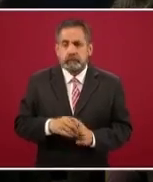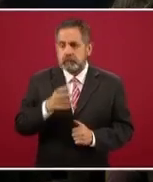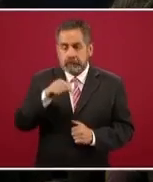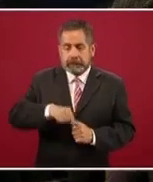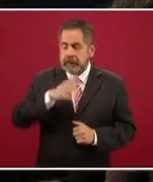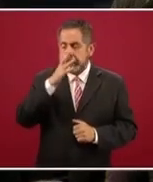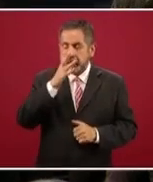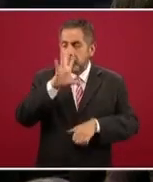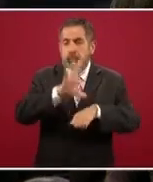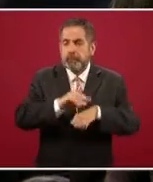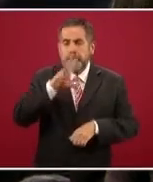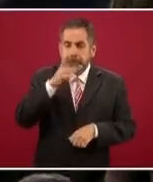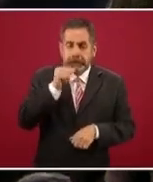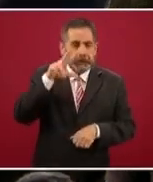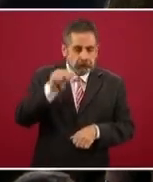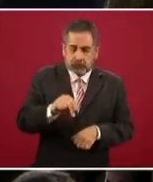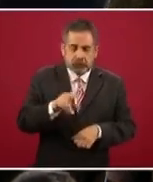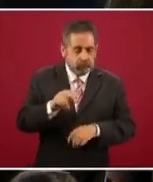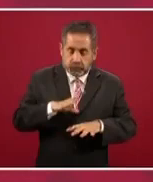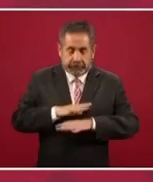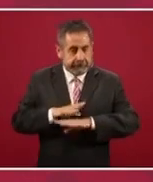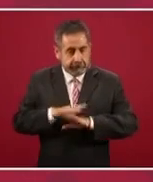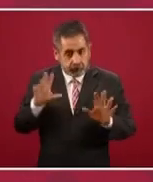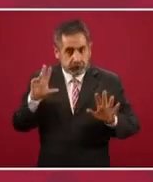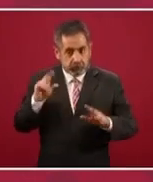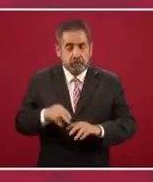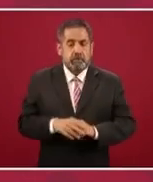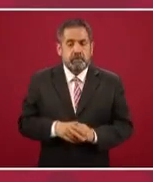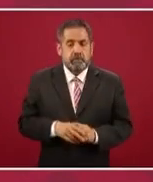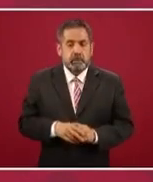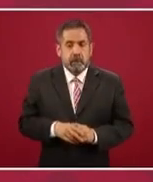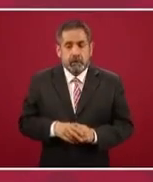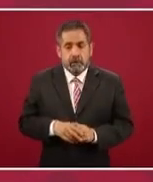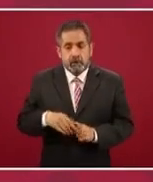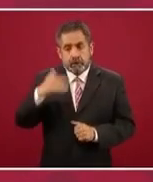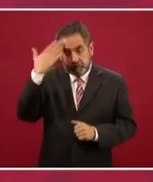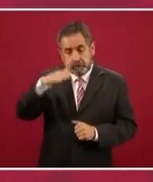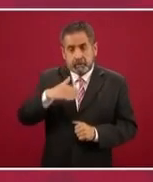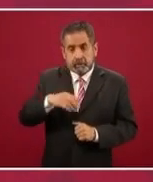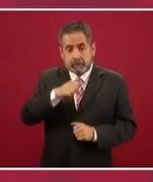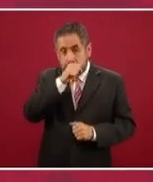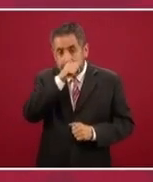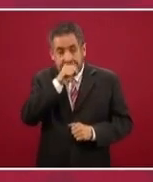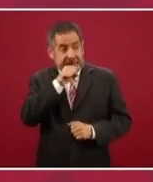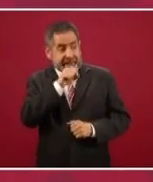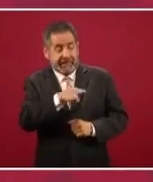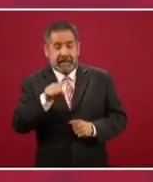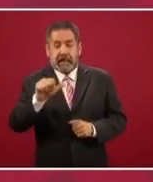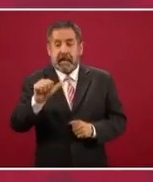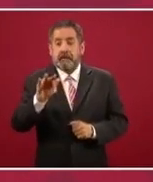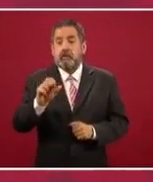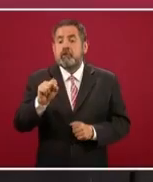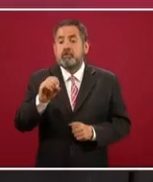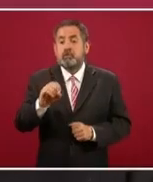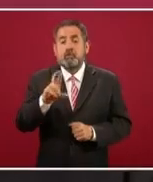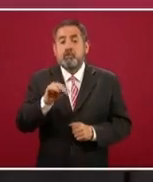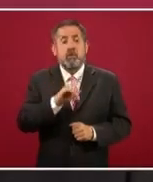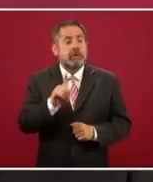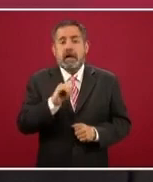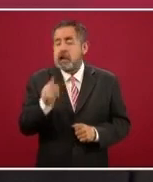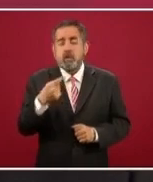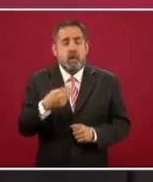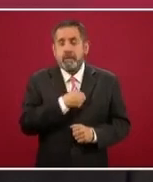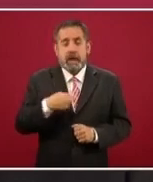admitido. No hay. Lo que sé es que él ya no participa, ya no es